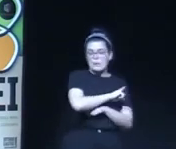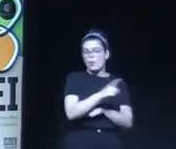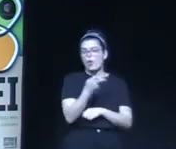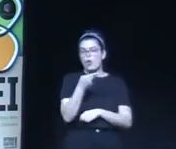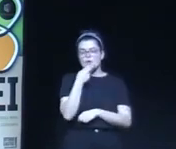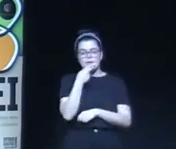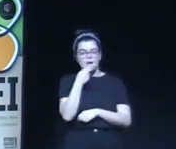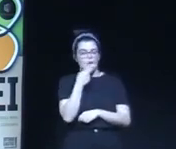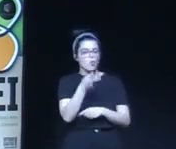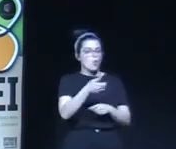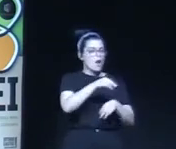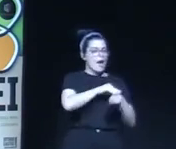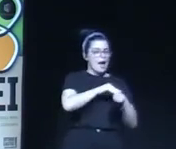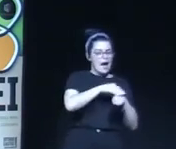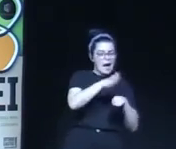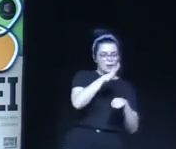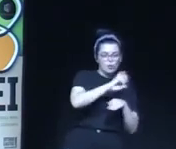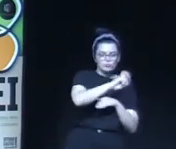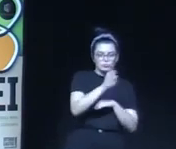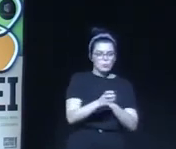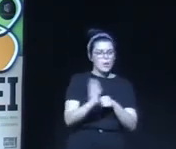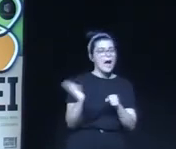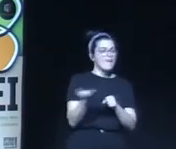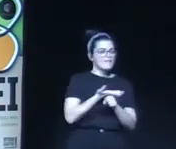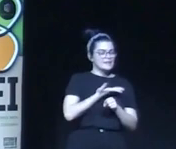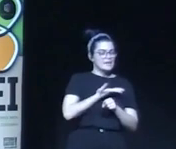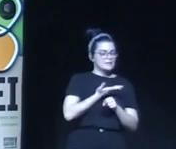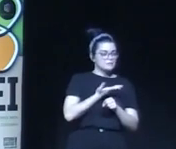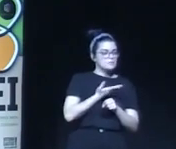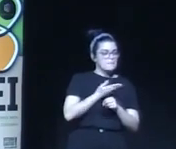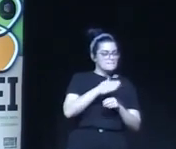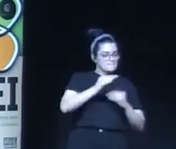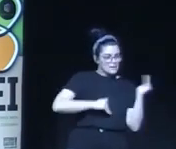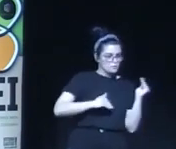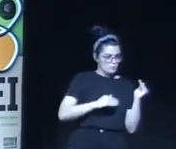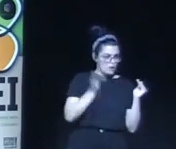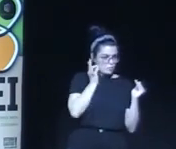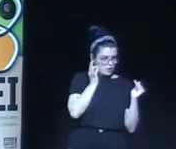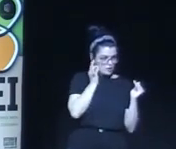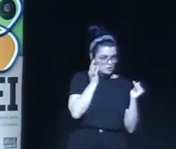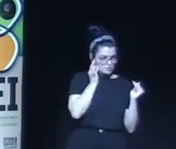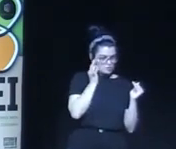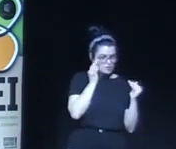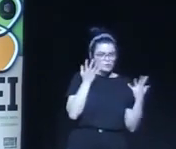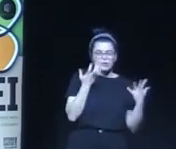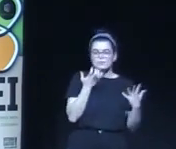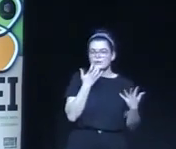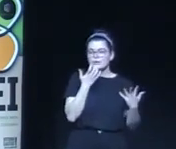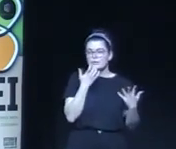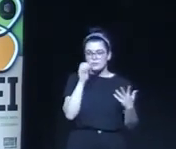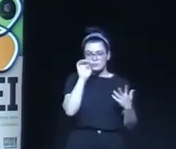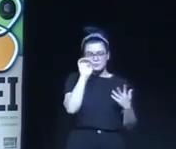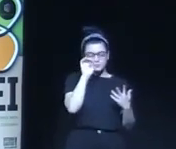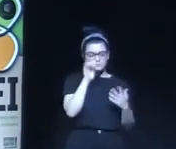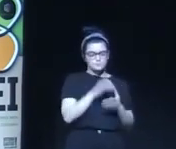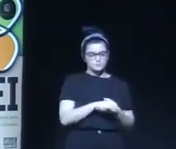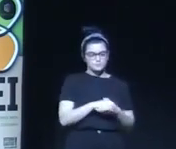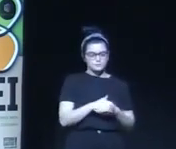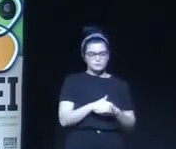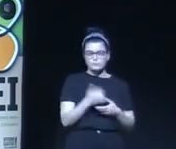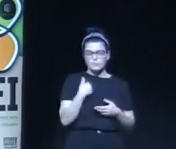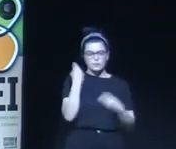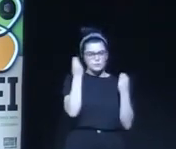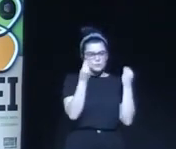el alcohol y tal, siempre han sido menores. Entonces, claro, el que la mortalidad, por ejemplo, yo la veo muy